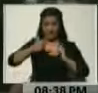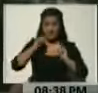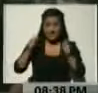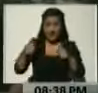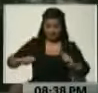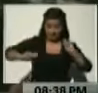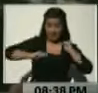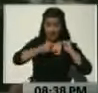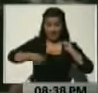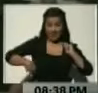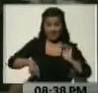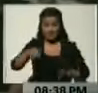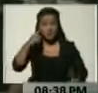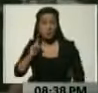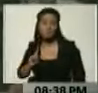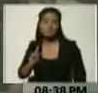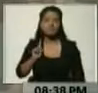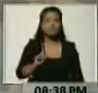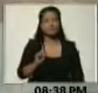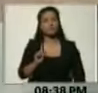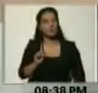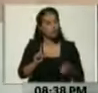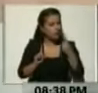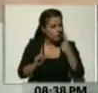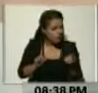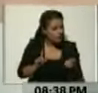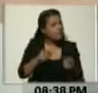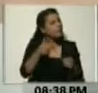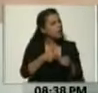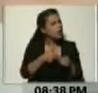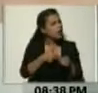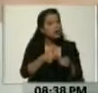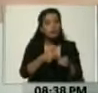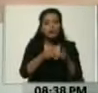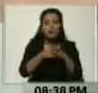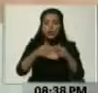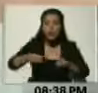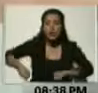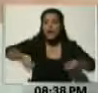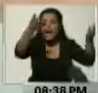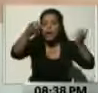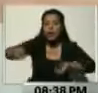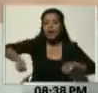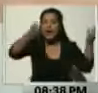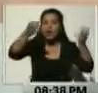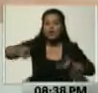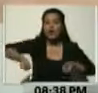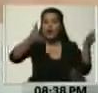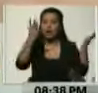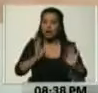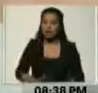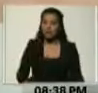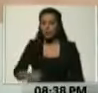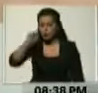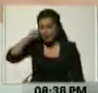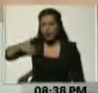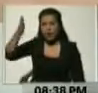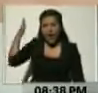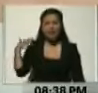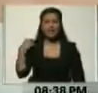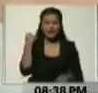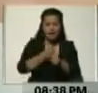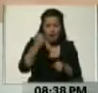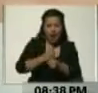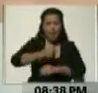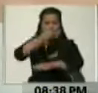el petróleo. Dígame, Marconde, ¿cuánto será el costo de producción de un barril? Tú estabas la noche que Dilma